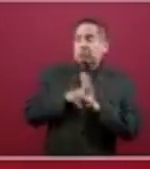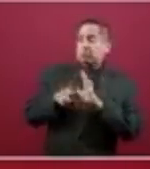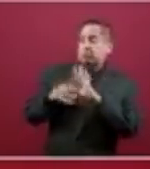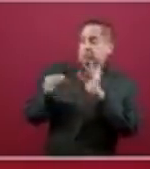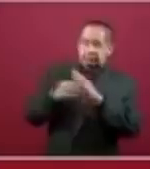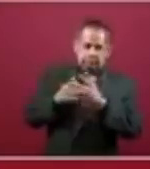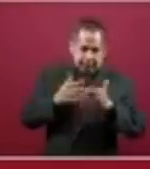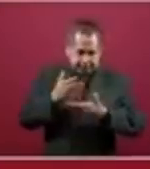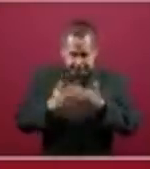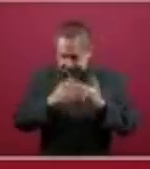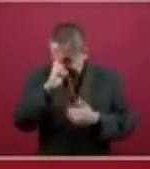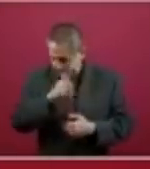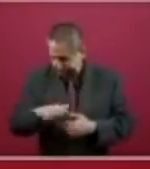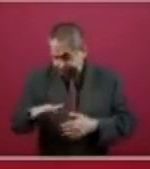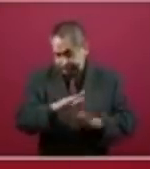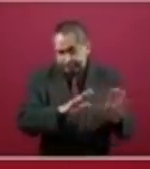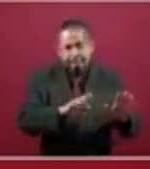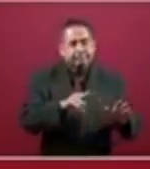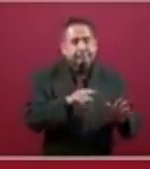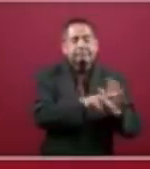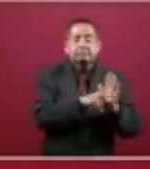todo respeto,